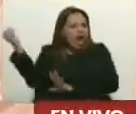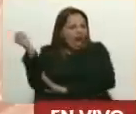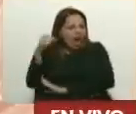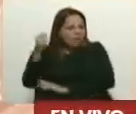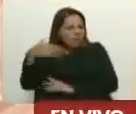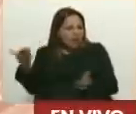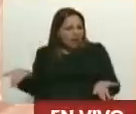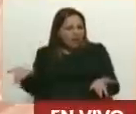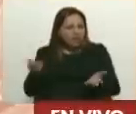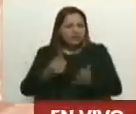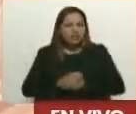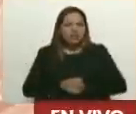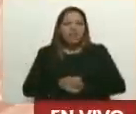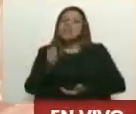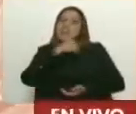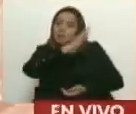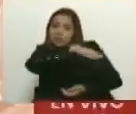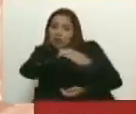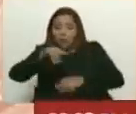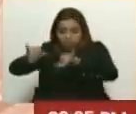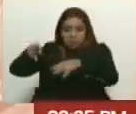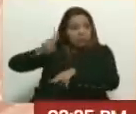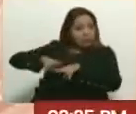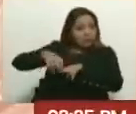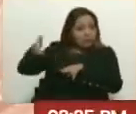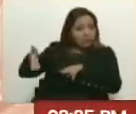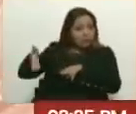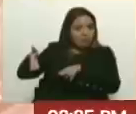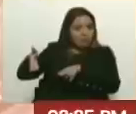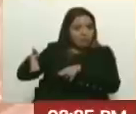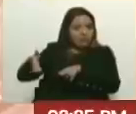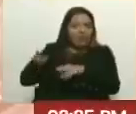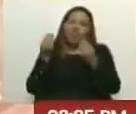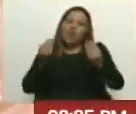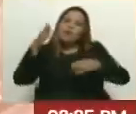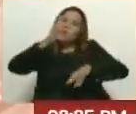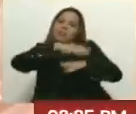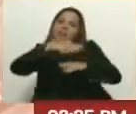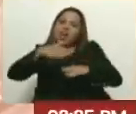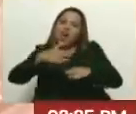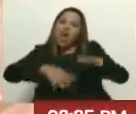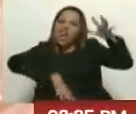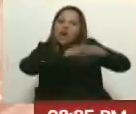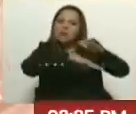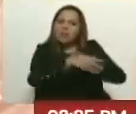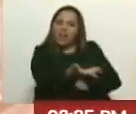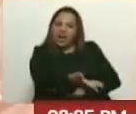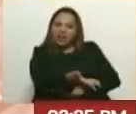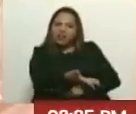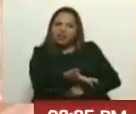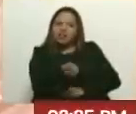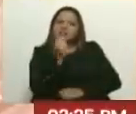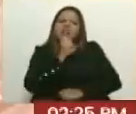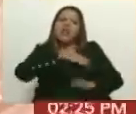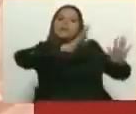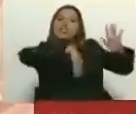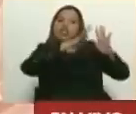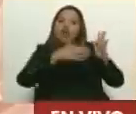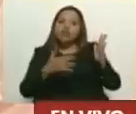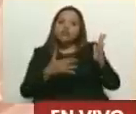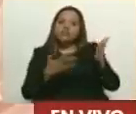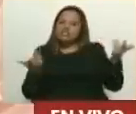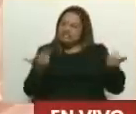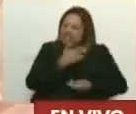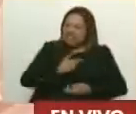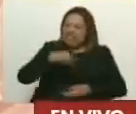Asperger. ¿Quién lo pintó? ¿Los niños? ¿Con qué lo pintaron? ¿Con las patas? ¿Con qué lo pintaron? ¿Qué intentaron